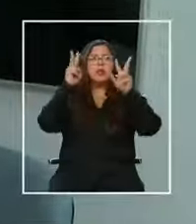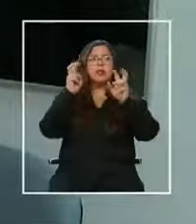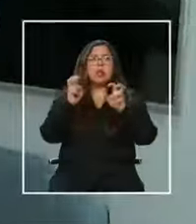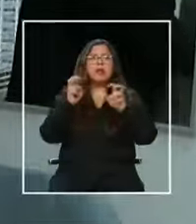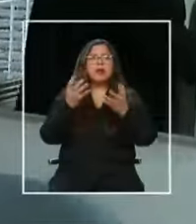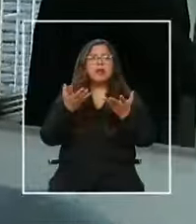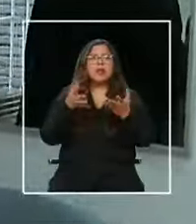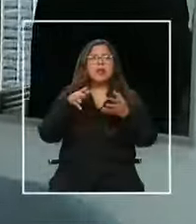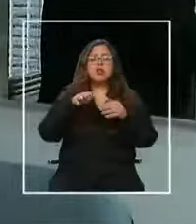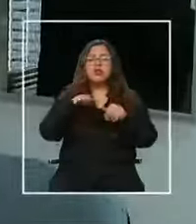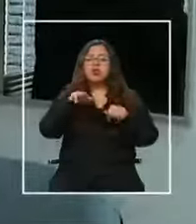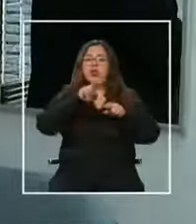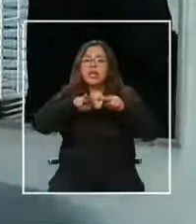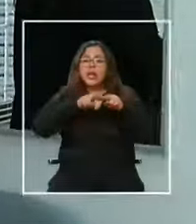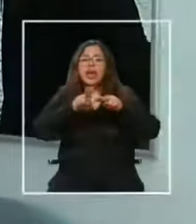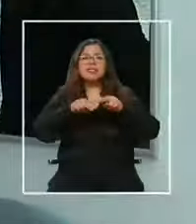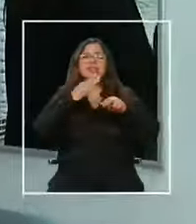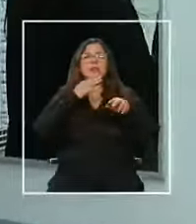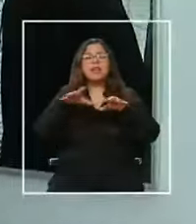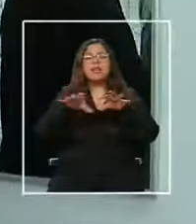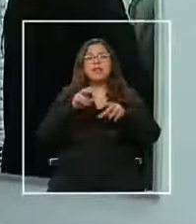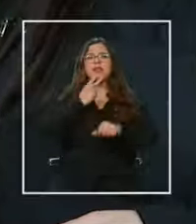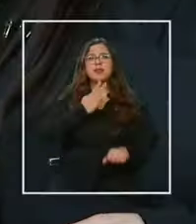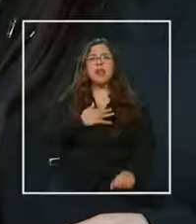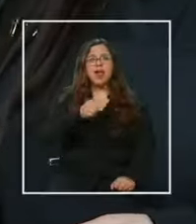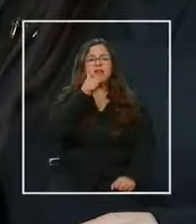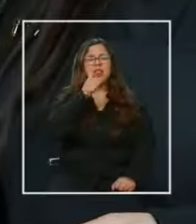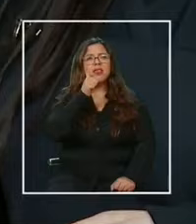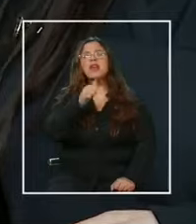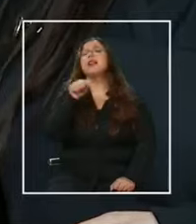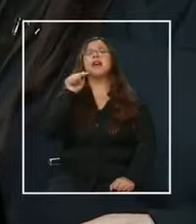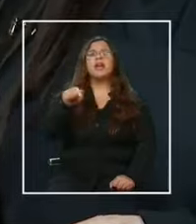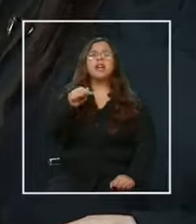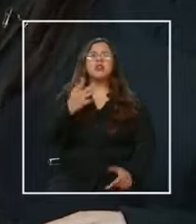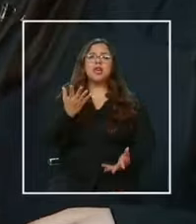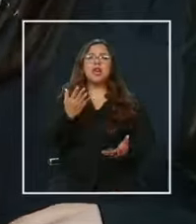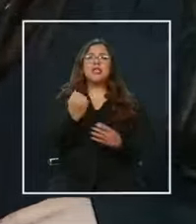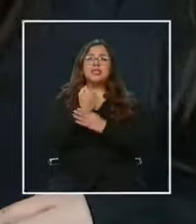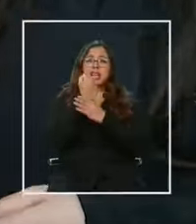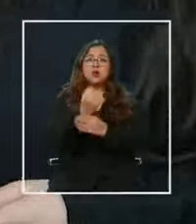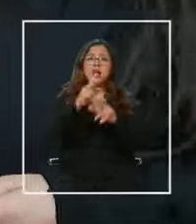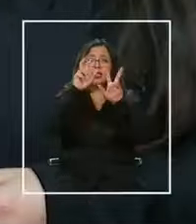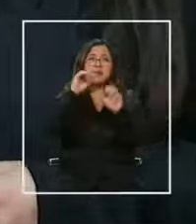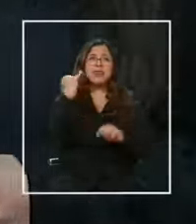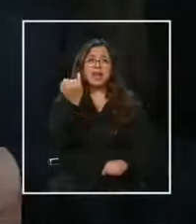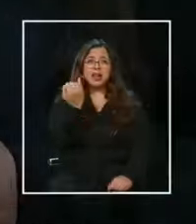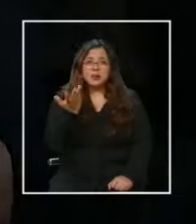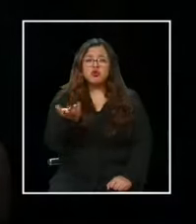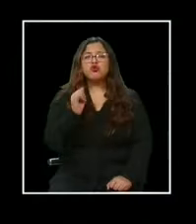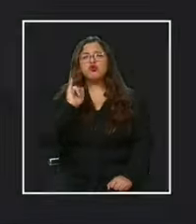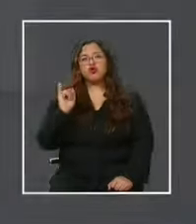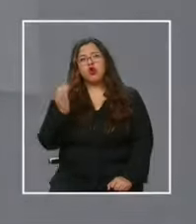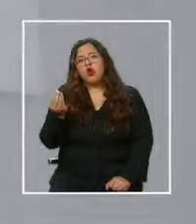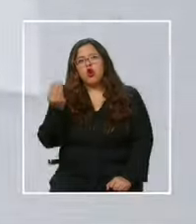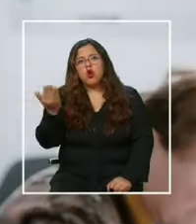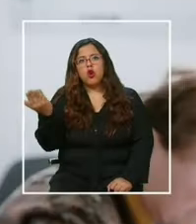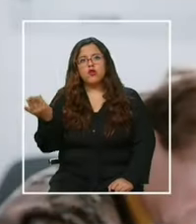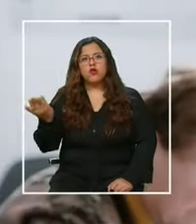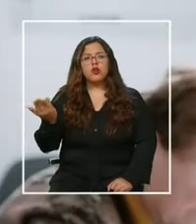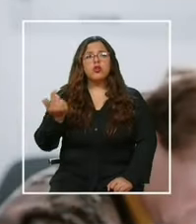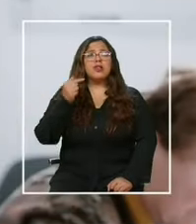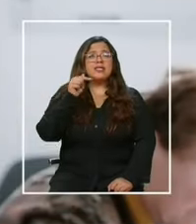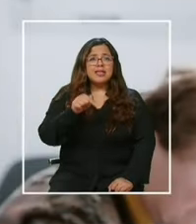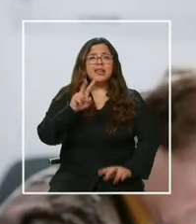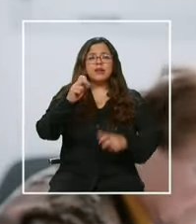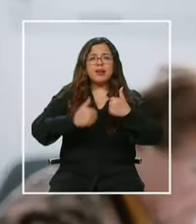ocupaciones significativas y en sus actividades de la vida diaria igual. ¿Esto le ha dado más autonomía? Lógico. Y es